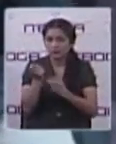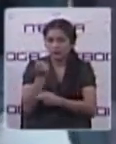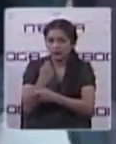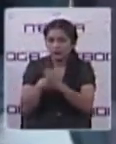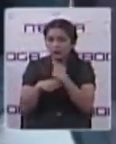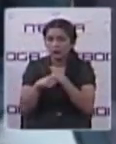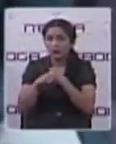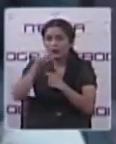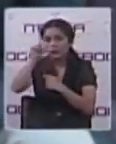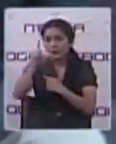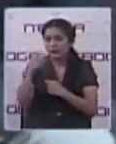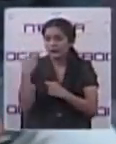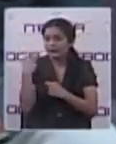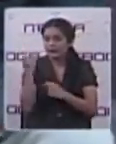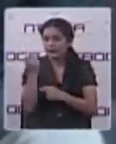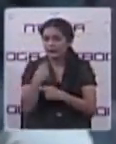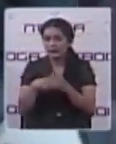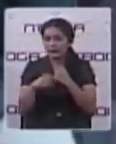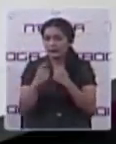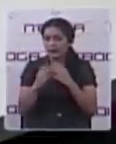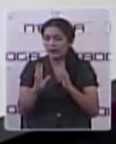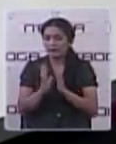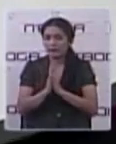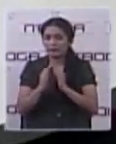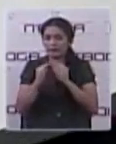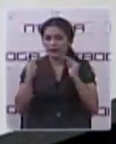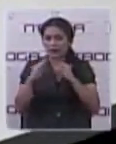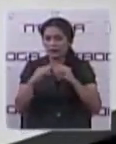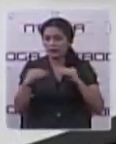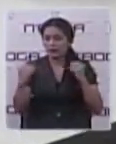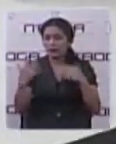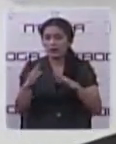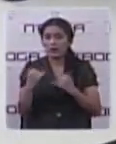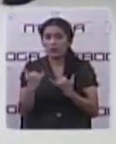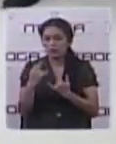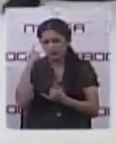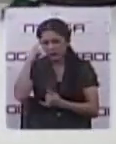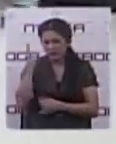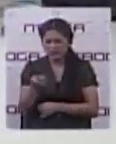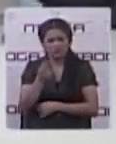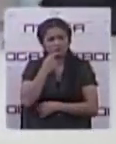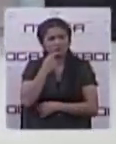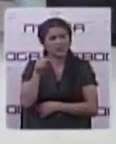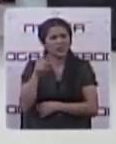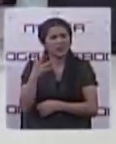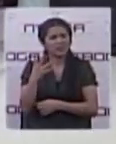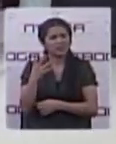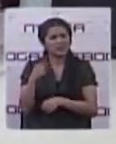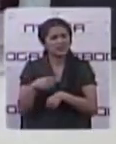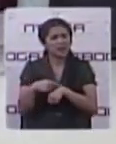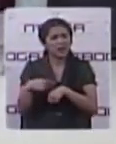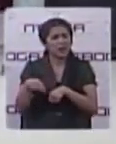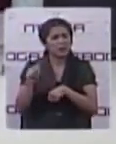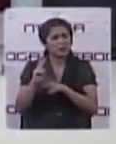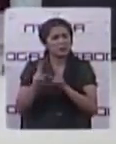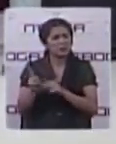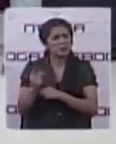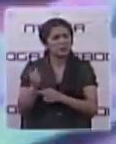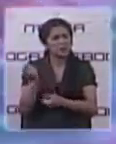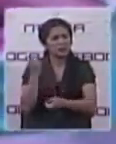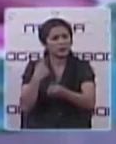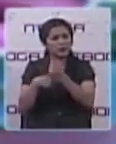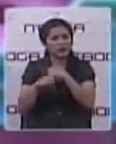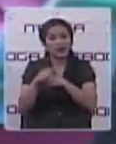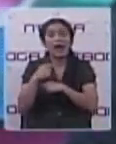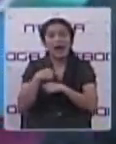que venderlas. La gente tiene que rescatar su inversión, la gente tiene que mudarse, la gente quiere disminuirse, y es donde